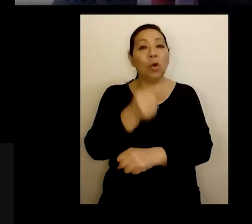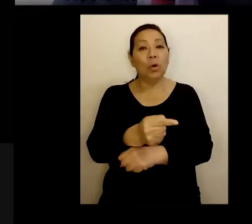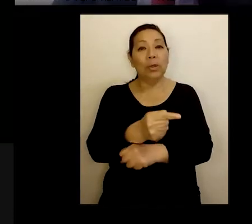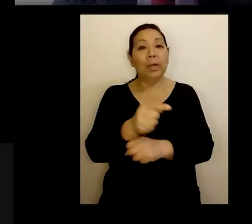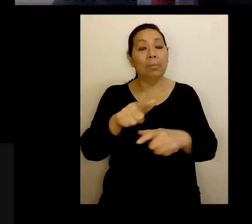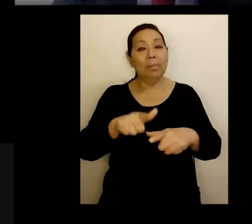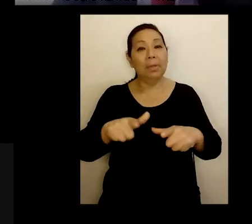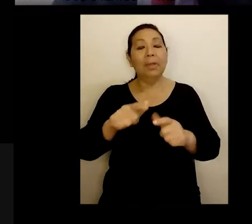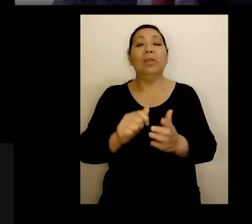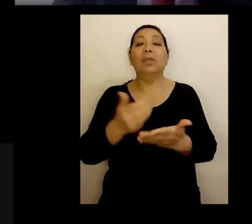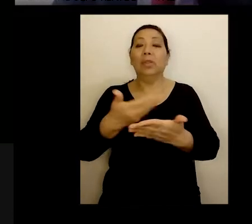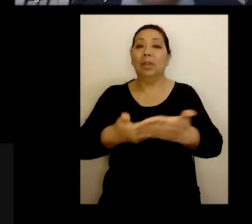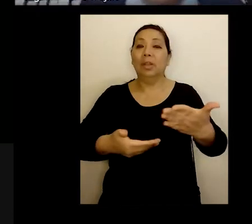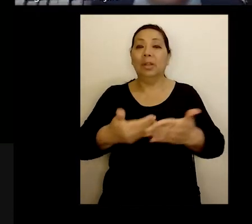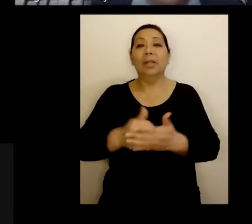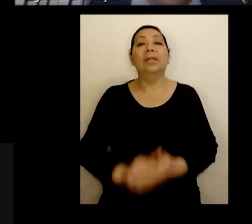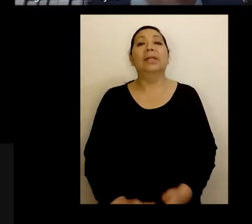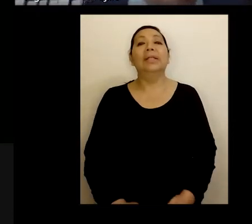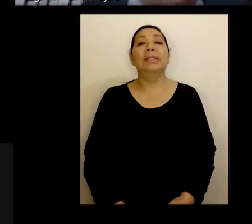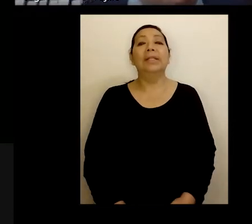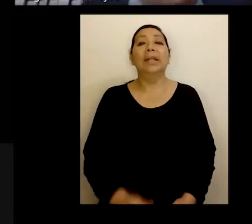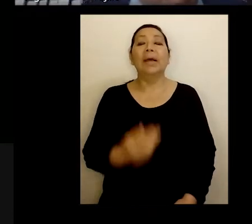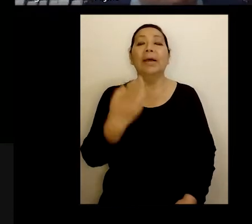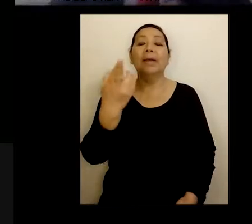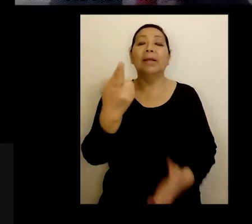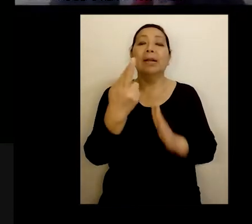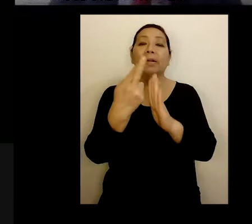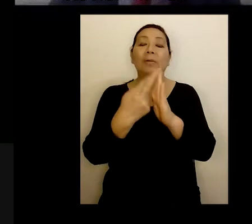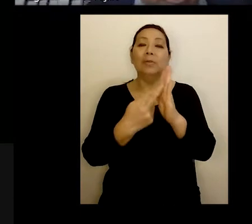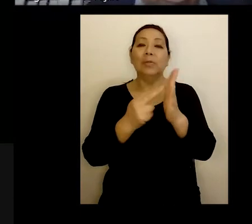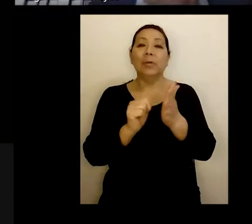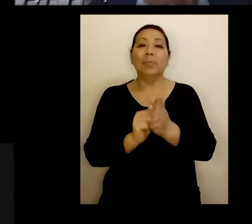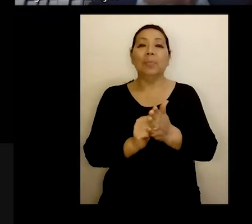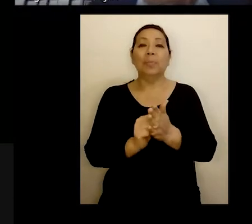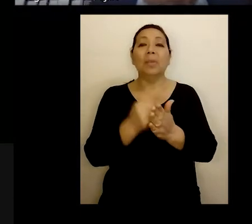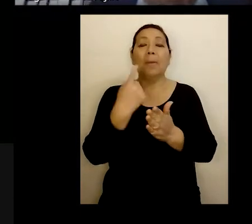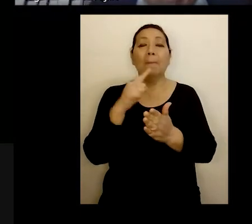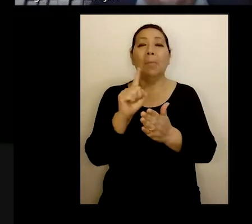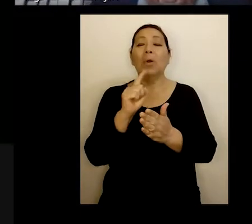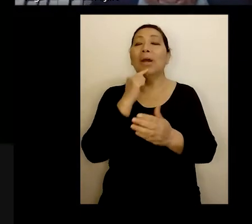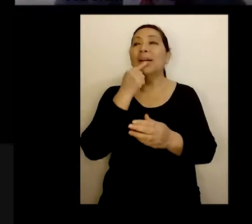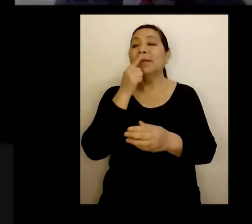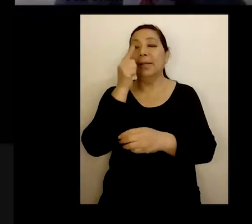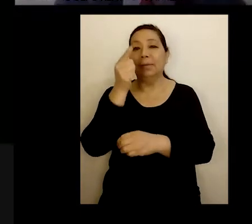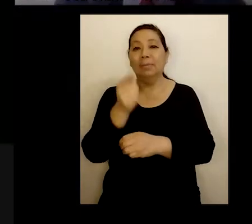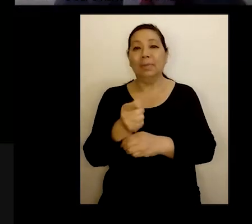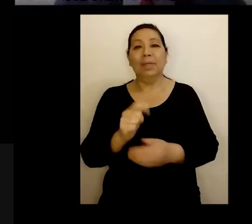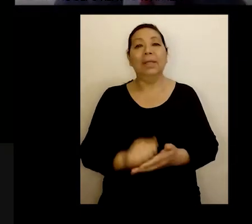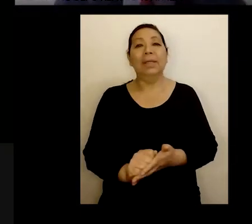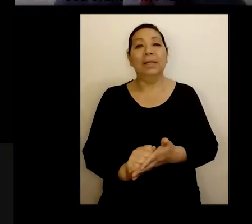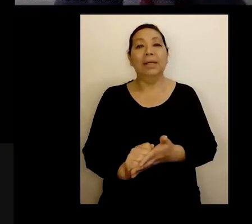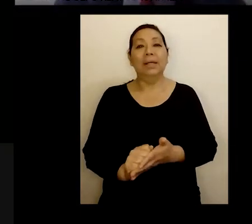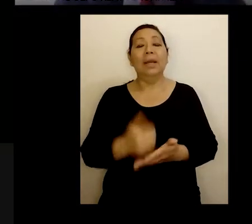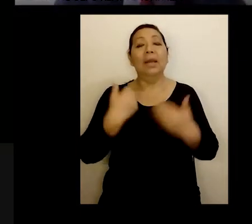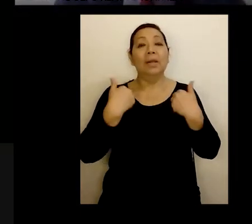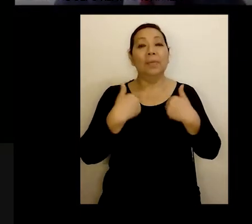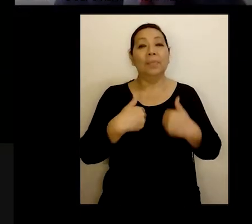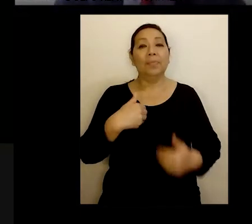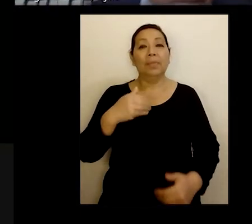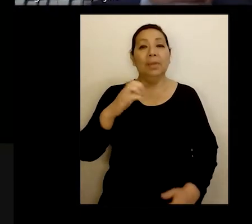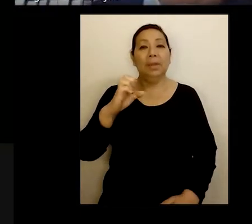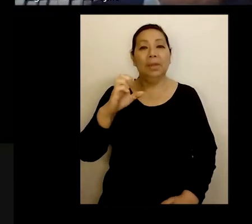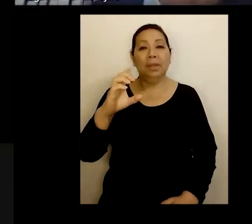Sala Penal Permanente de la Corte Suprema de Justicia de la República. Por la parte demandante, hace el derecho de la palabra el abogado